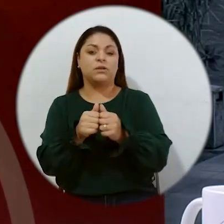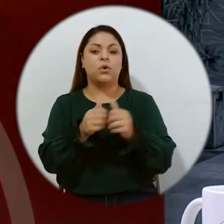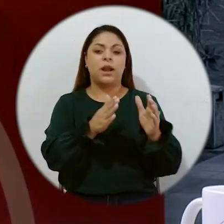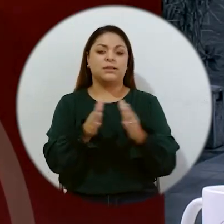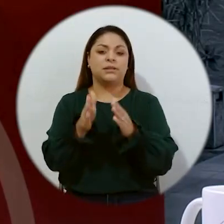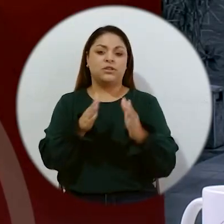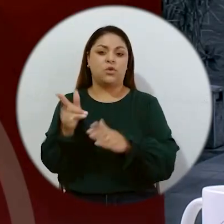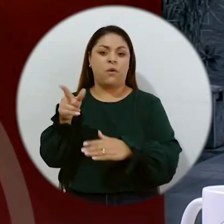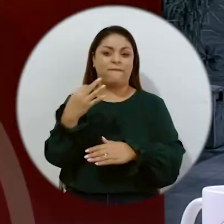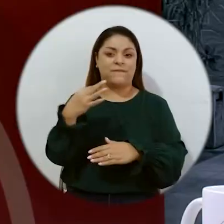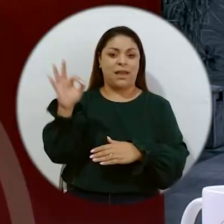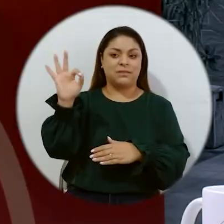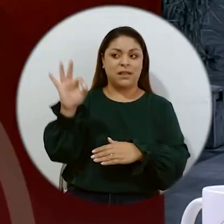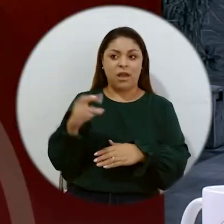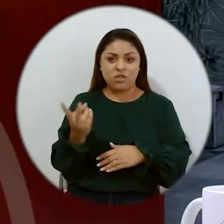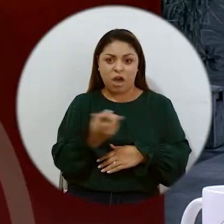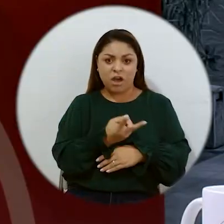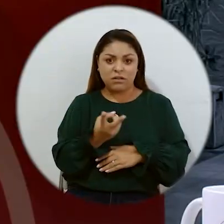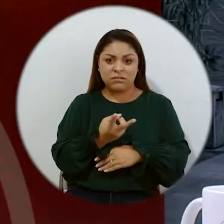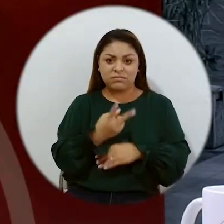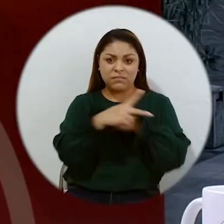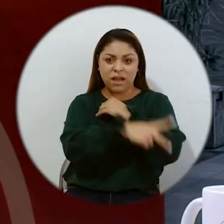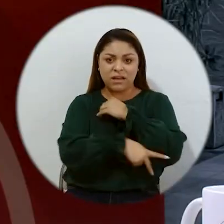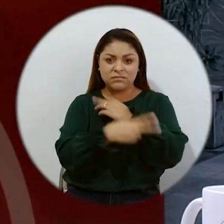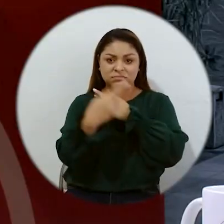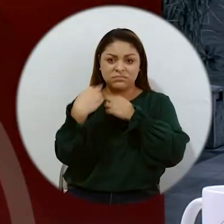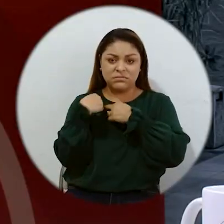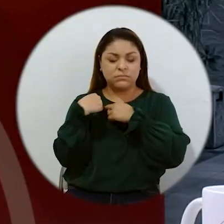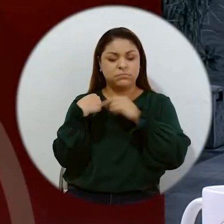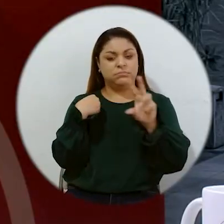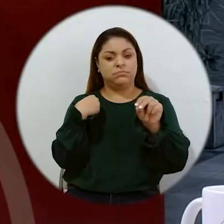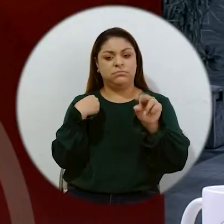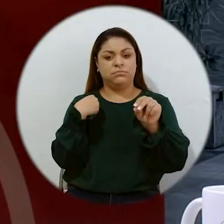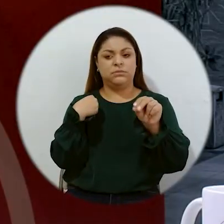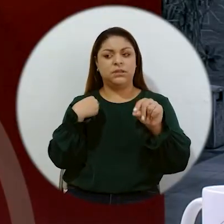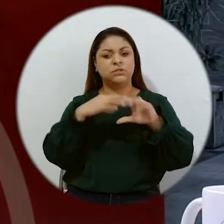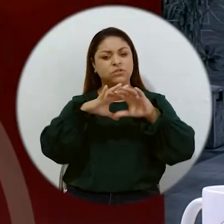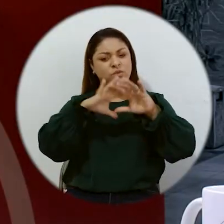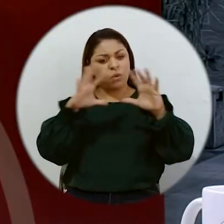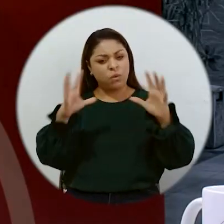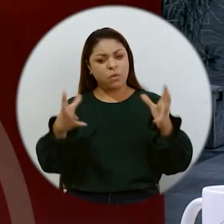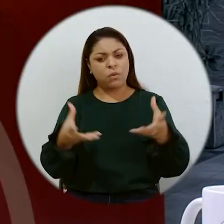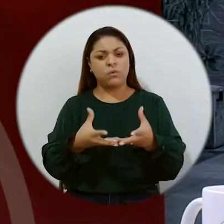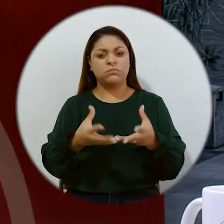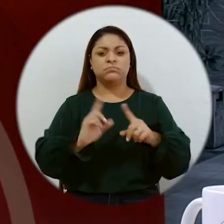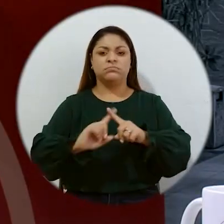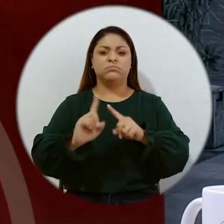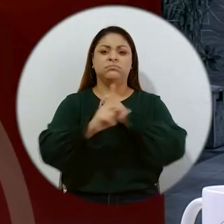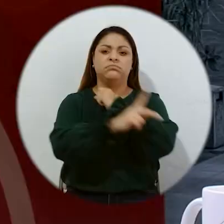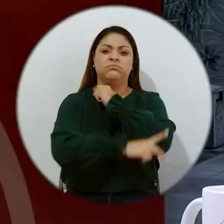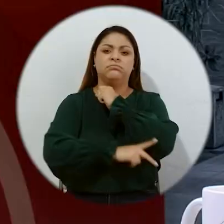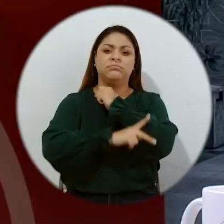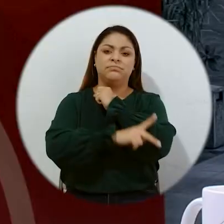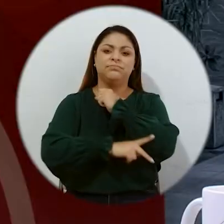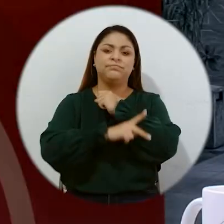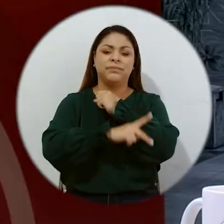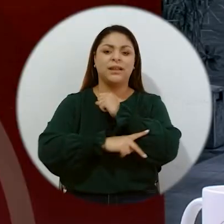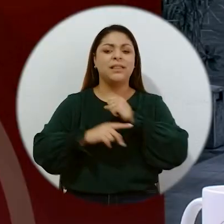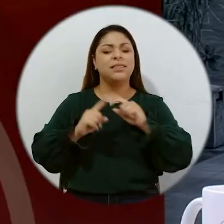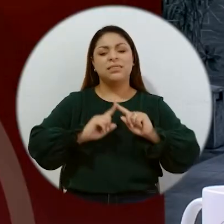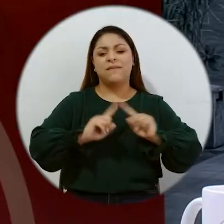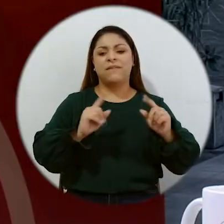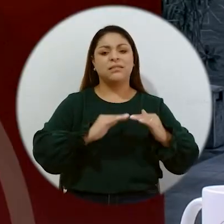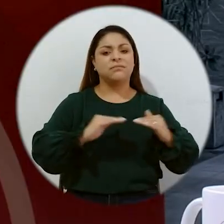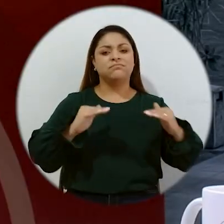a los países y, como mencionaba don Álvaro en el bloque anterior, en diferentes responsabilidades, con diferente